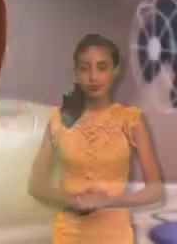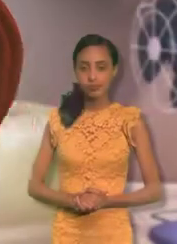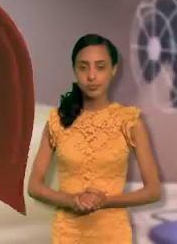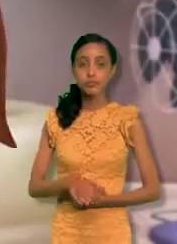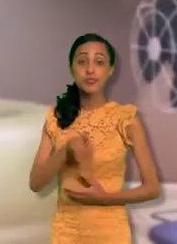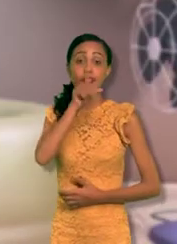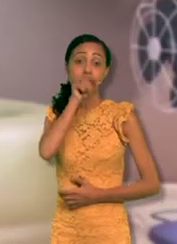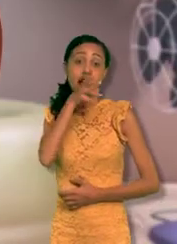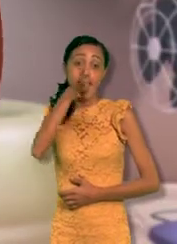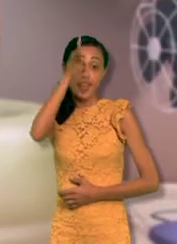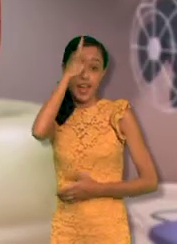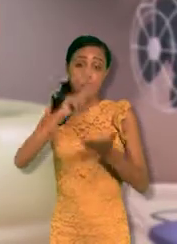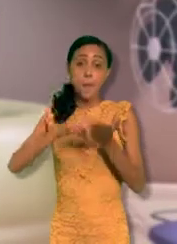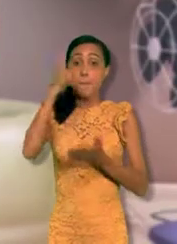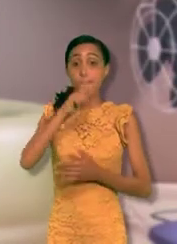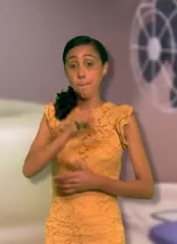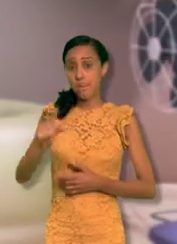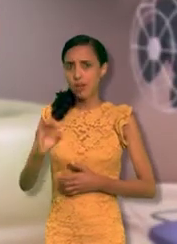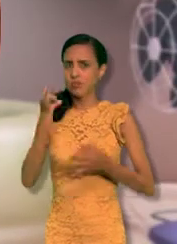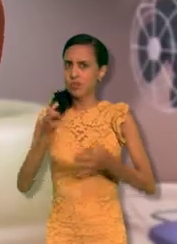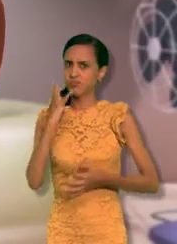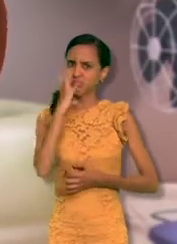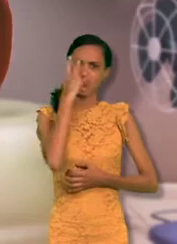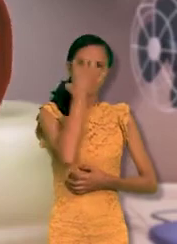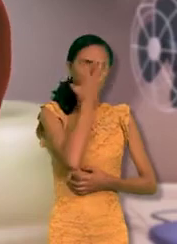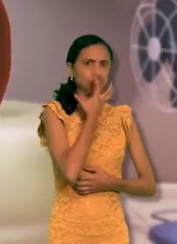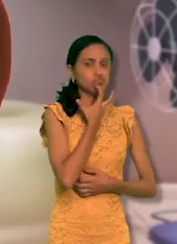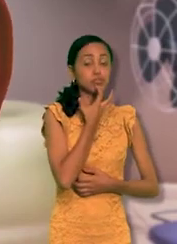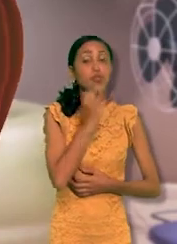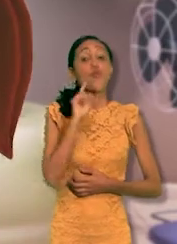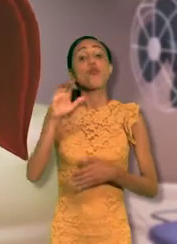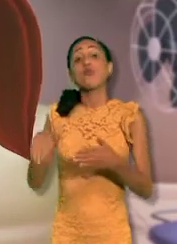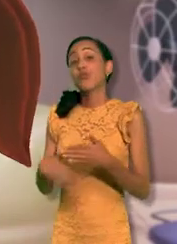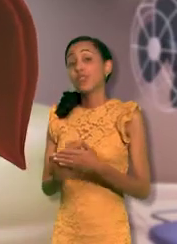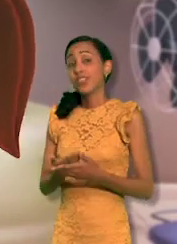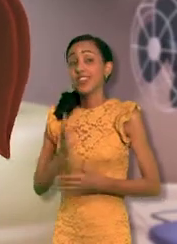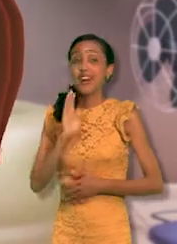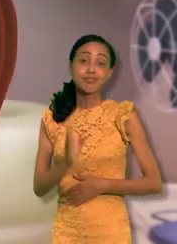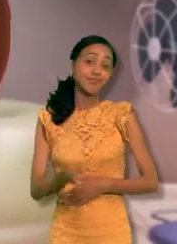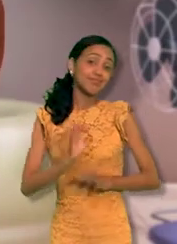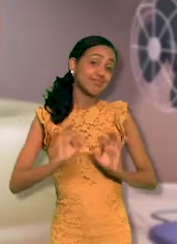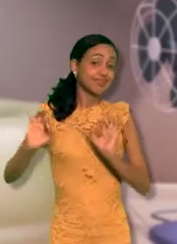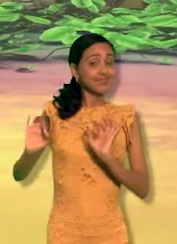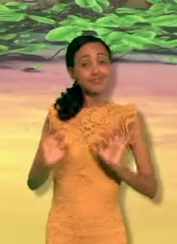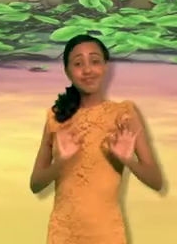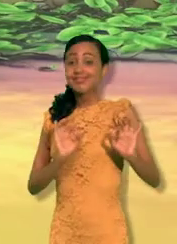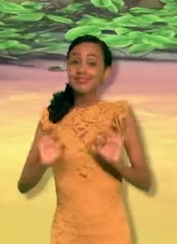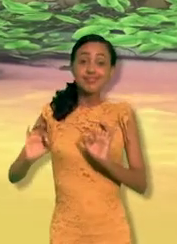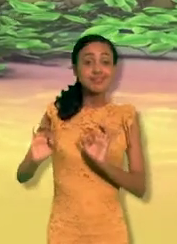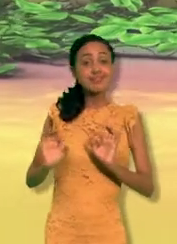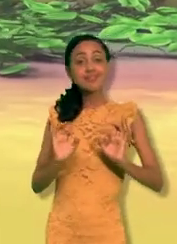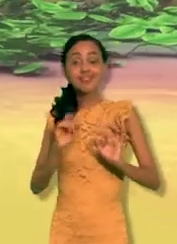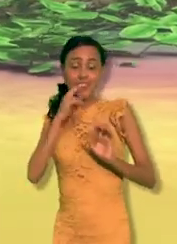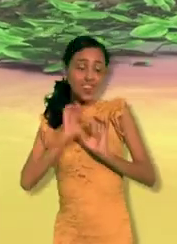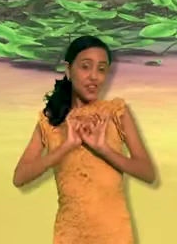El gallo payo tenía muy mal carácter y un día iba él muy fino y orondo